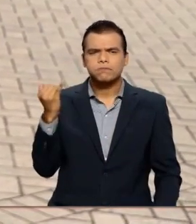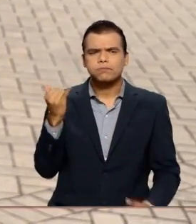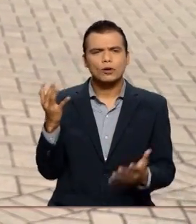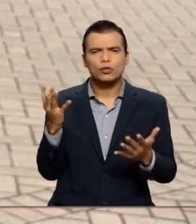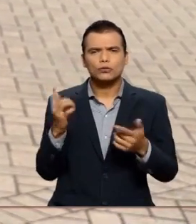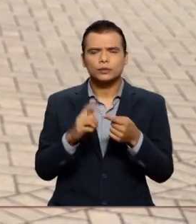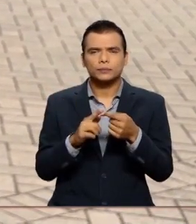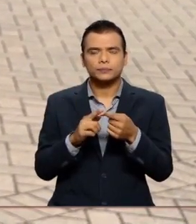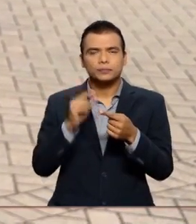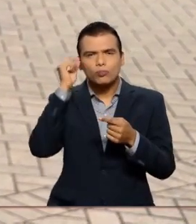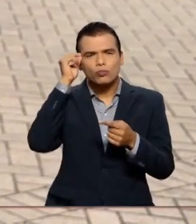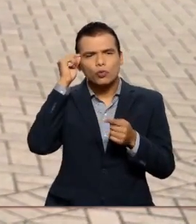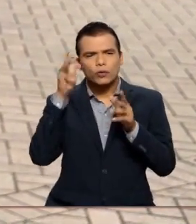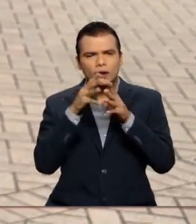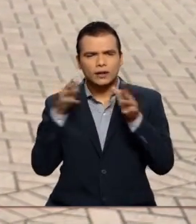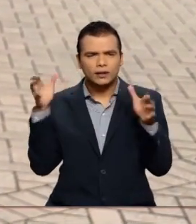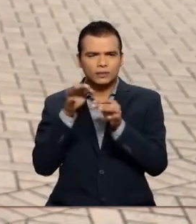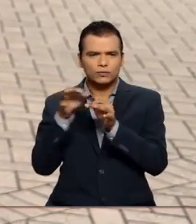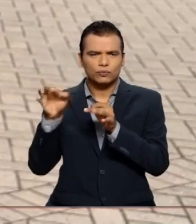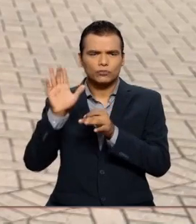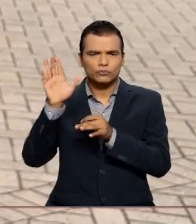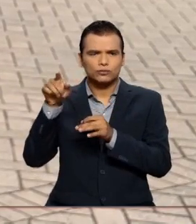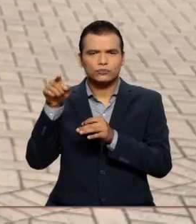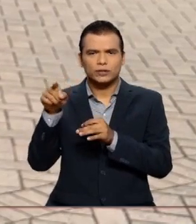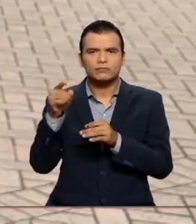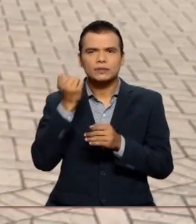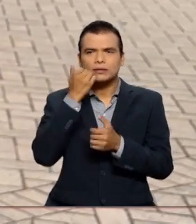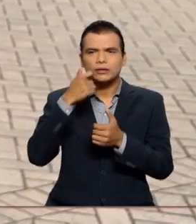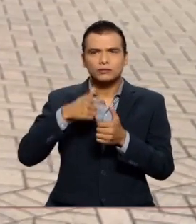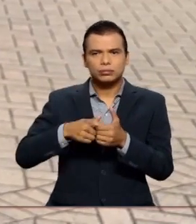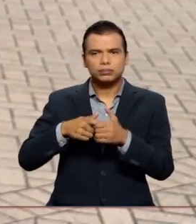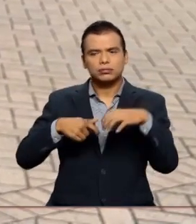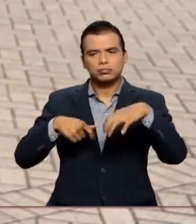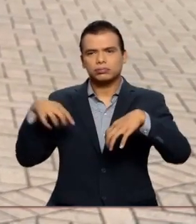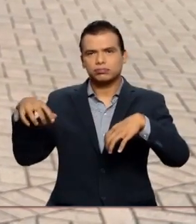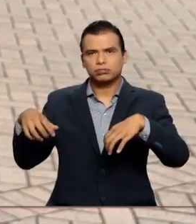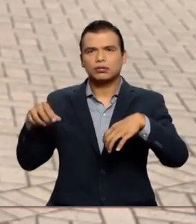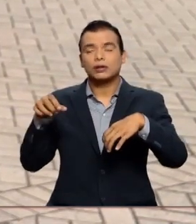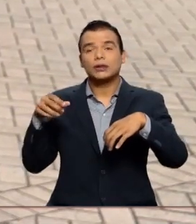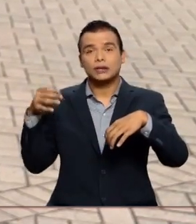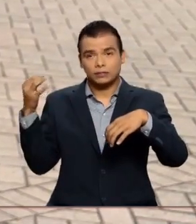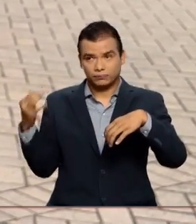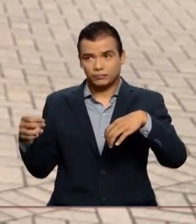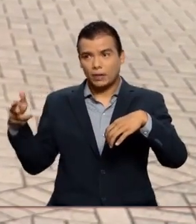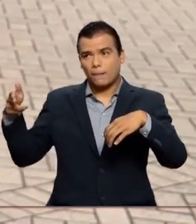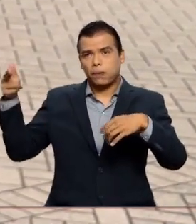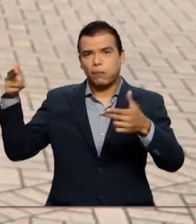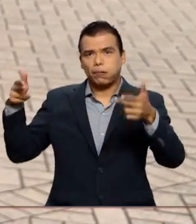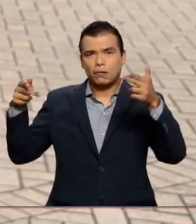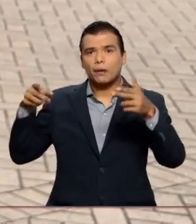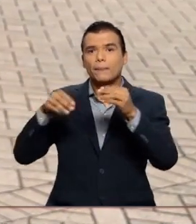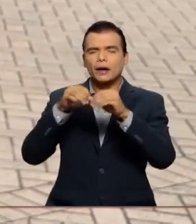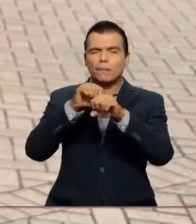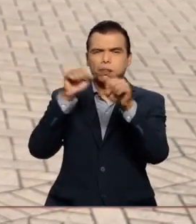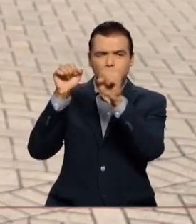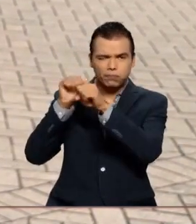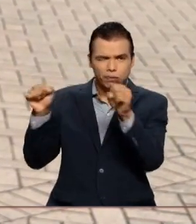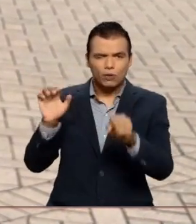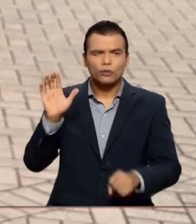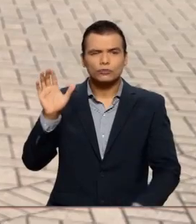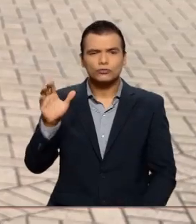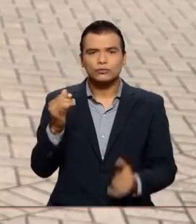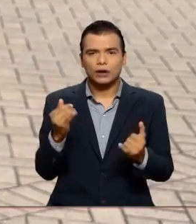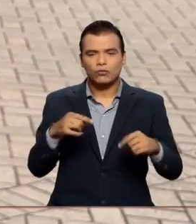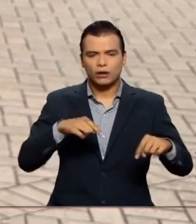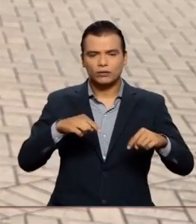registrados en Bugalá Grande, donde dos estaciones fueron hostigadas a disparos y con explosivos. Las autoridades adelantarán un